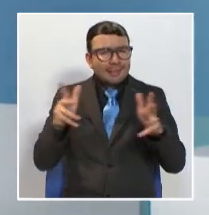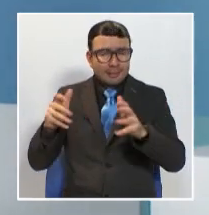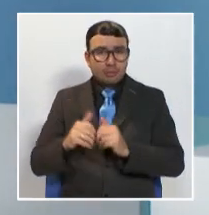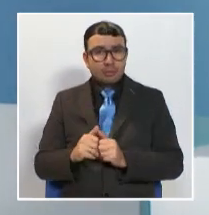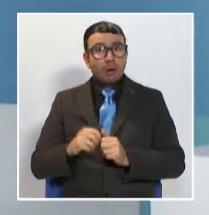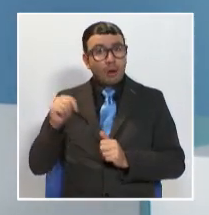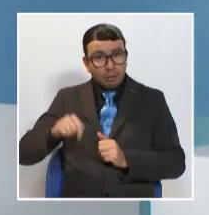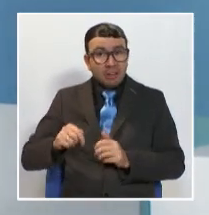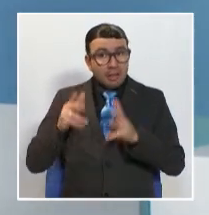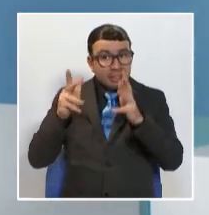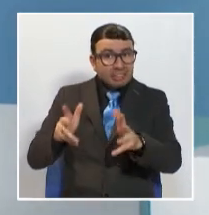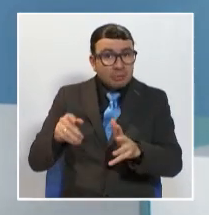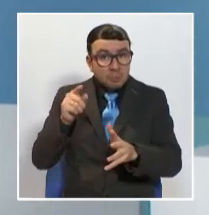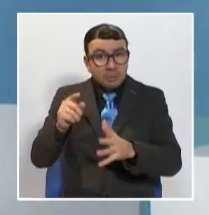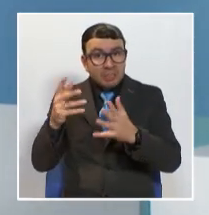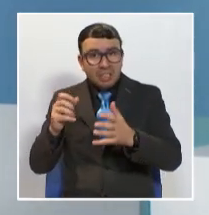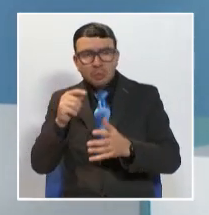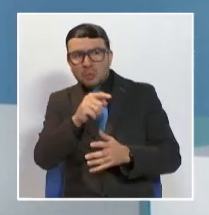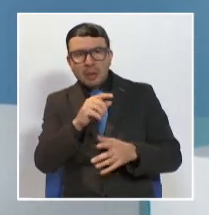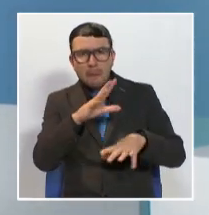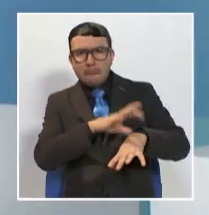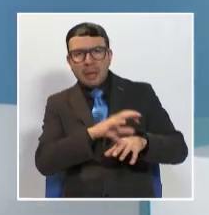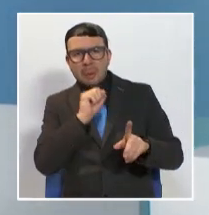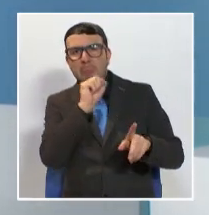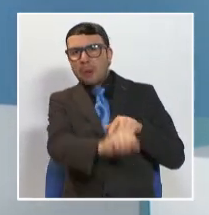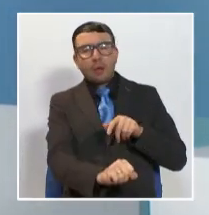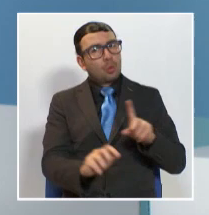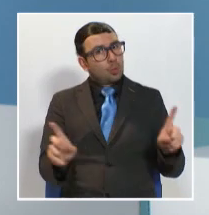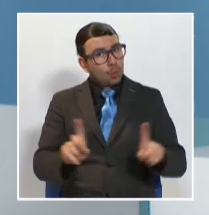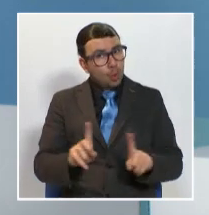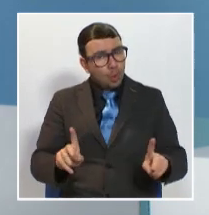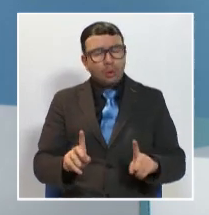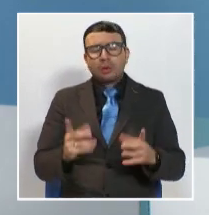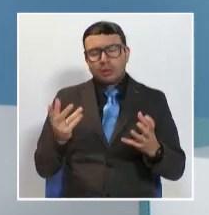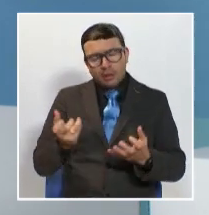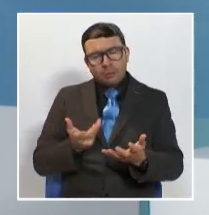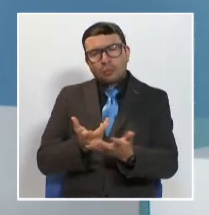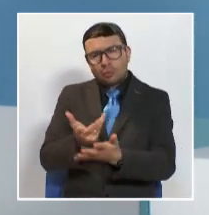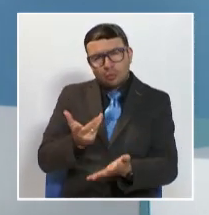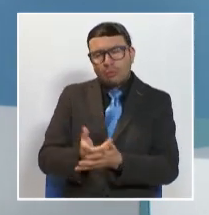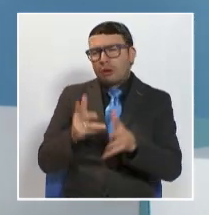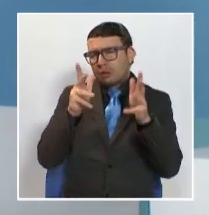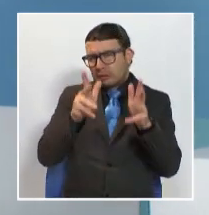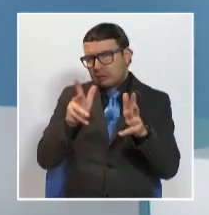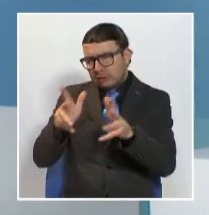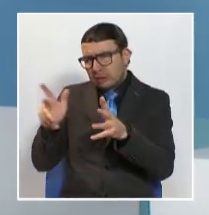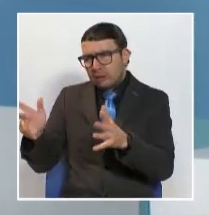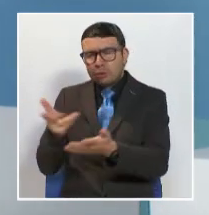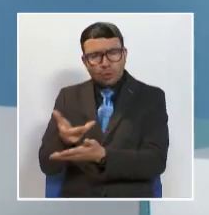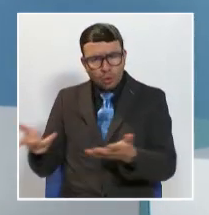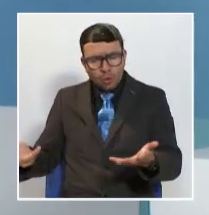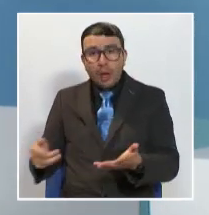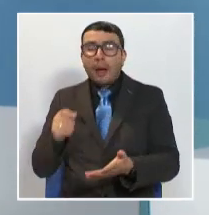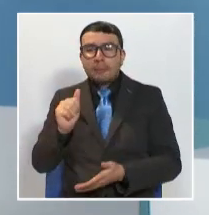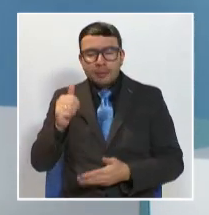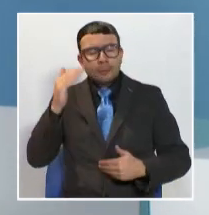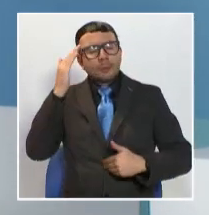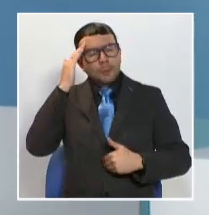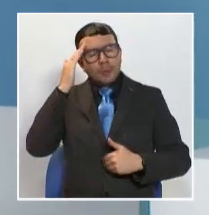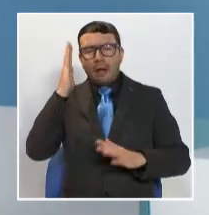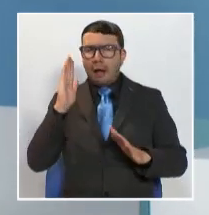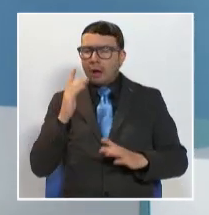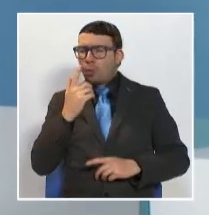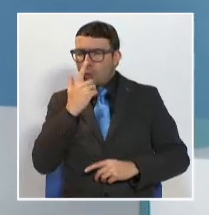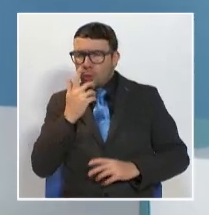no buscamos reemplazar una consulta médica, queremos aconsejarlos, enseñarles temas diferentes de la salud para que ustedes sean un poco más